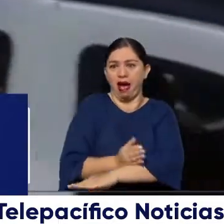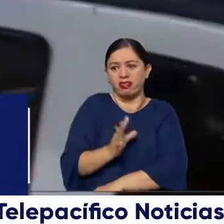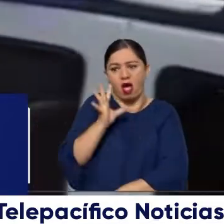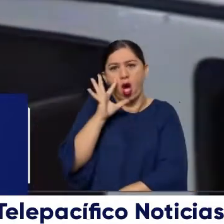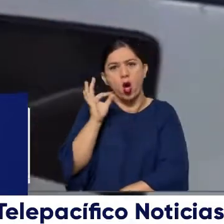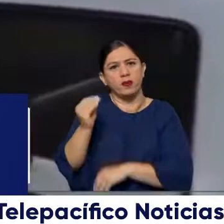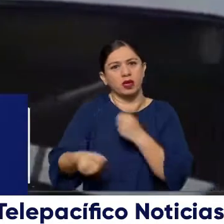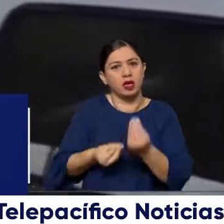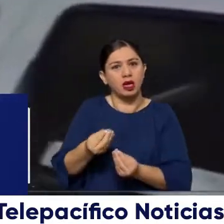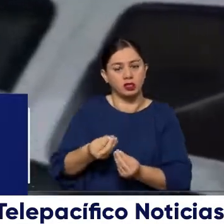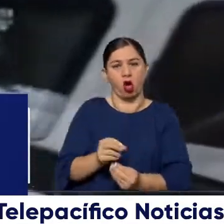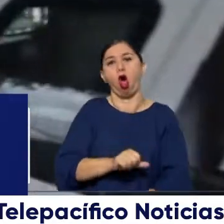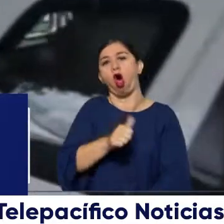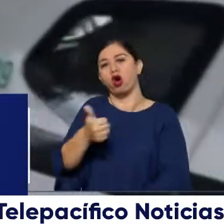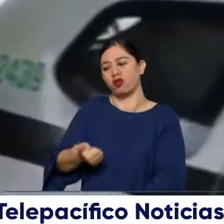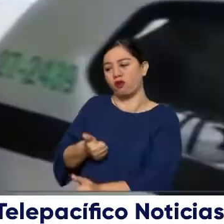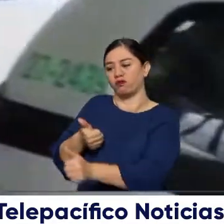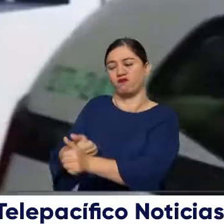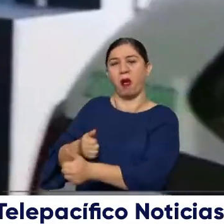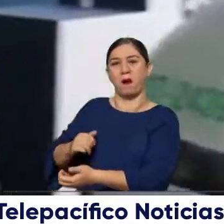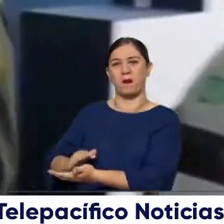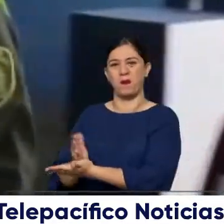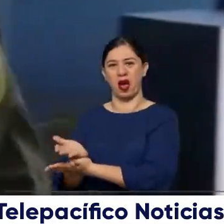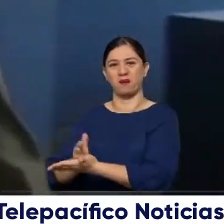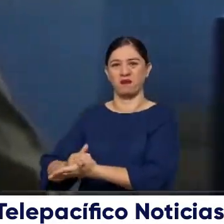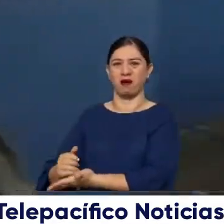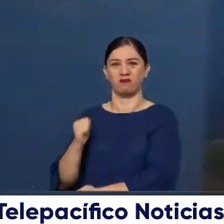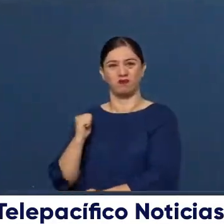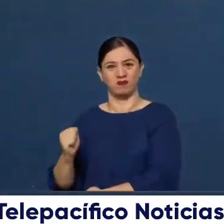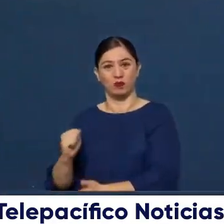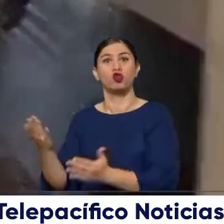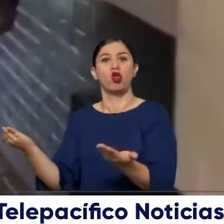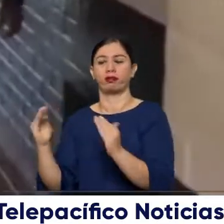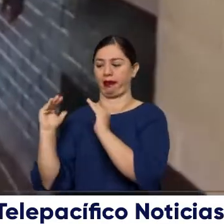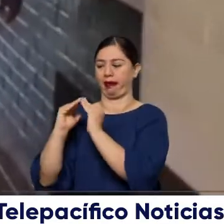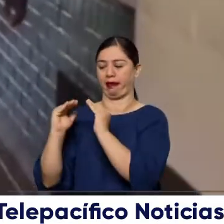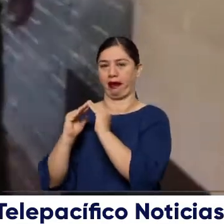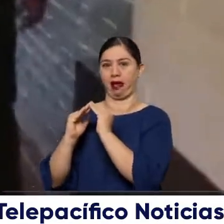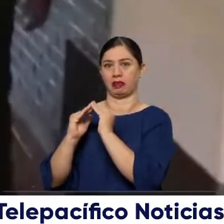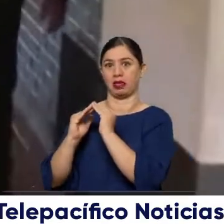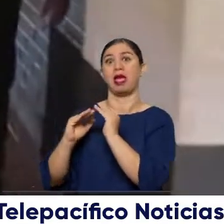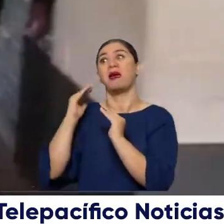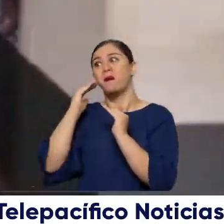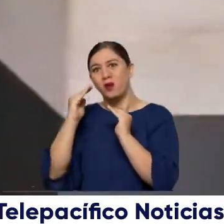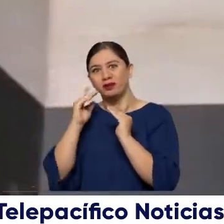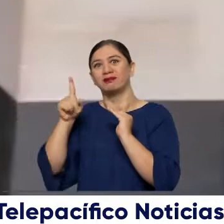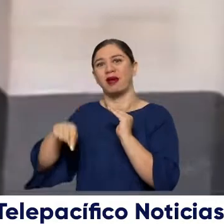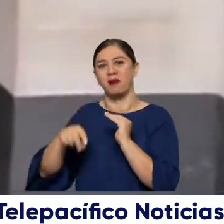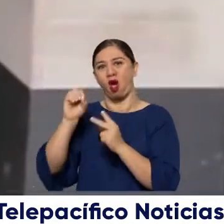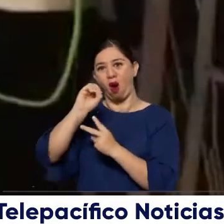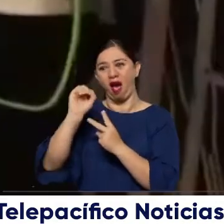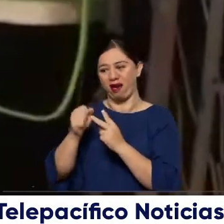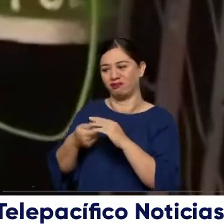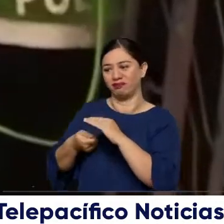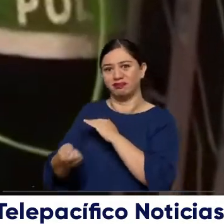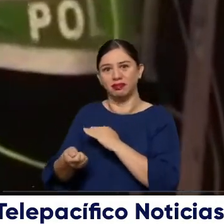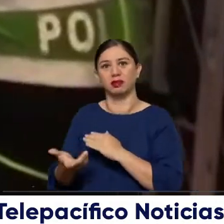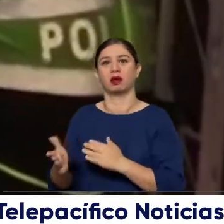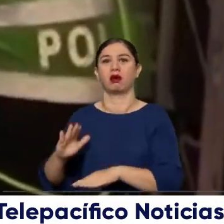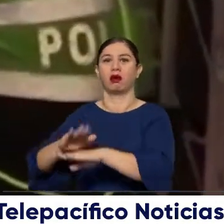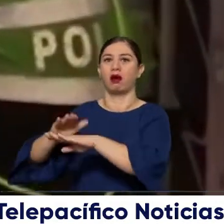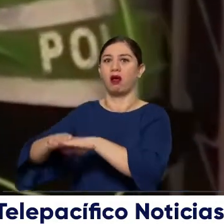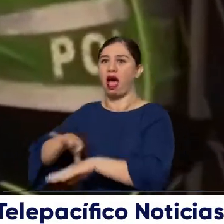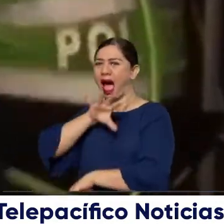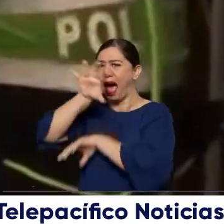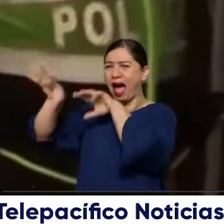había atacado a otro individuo con arma blanca al interior de una vivienda e intentaba agredir a una mujer. Las autoridades fueron alertadas por los